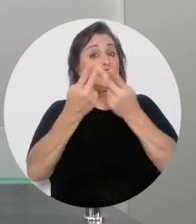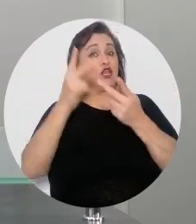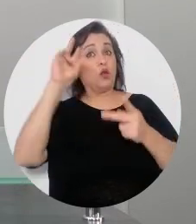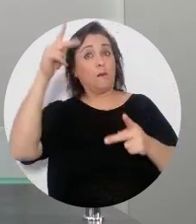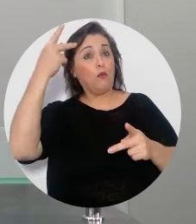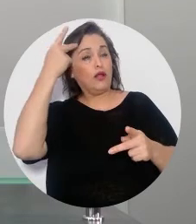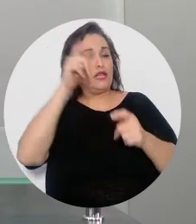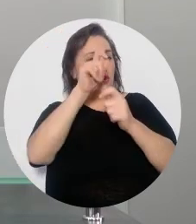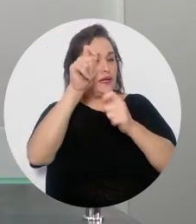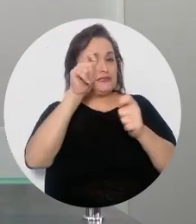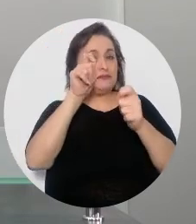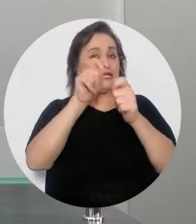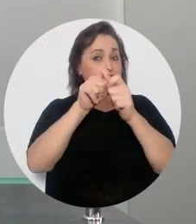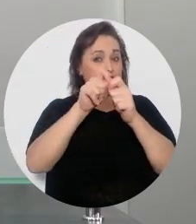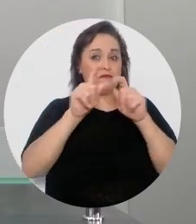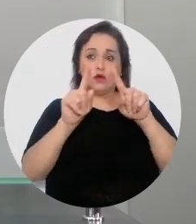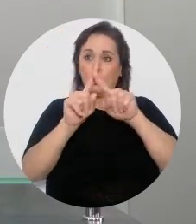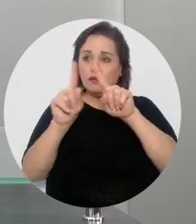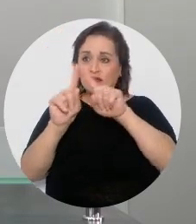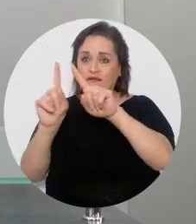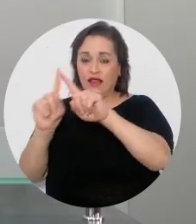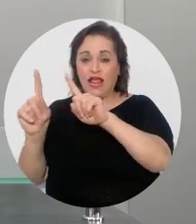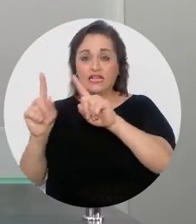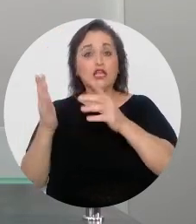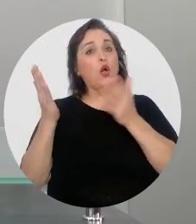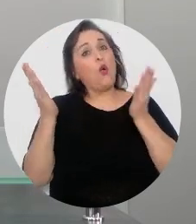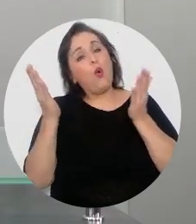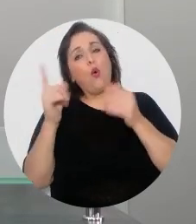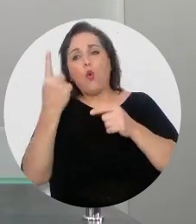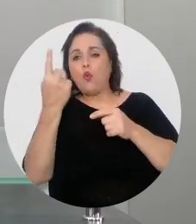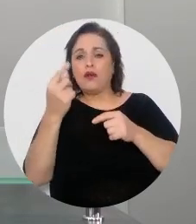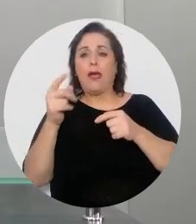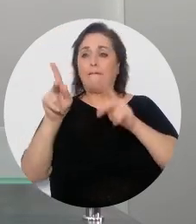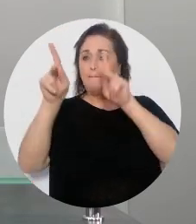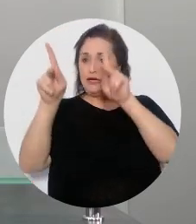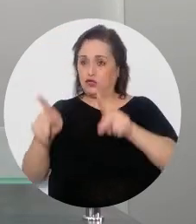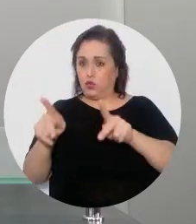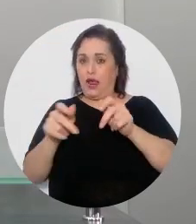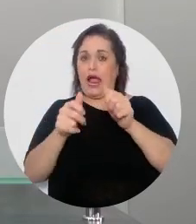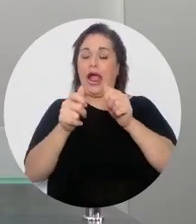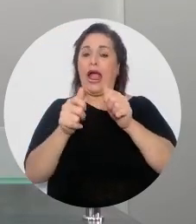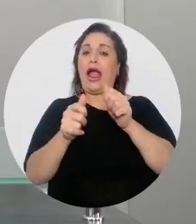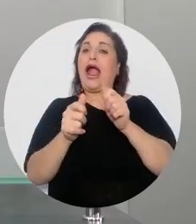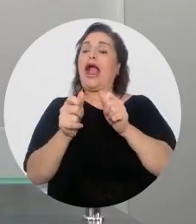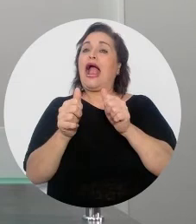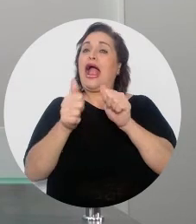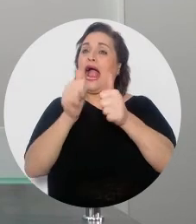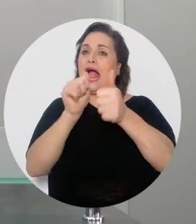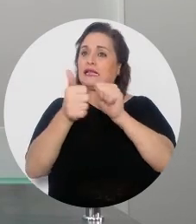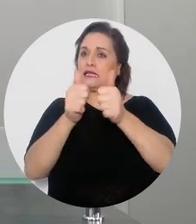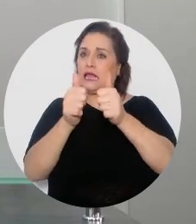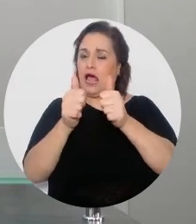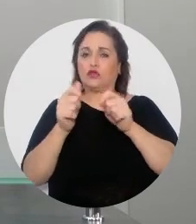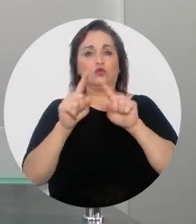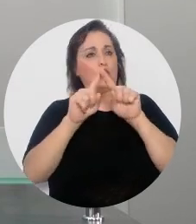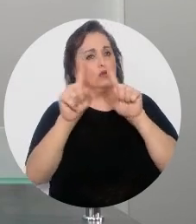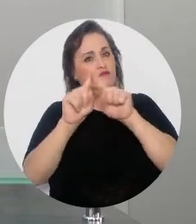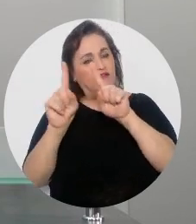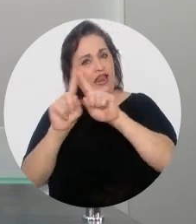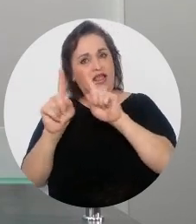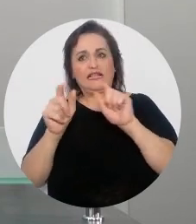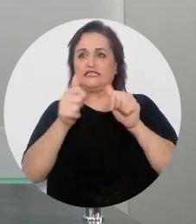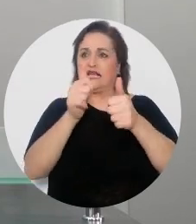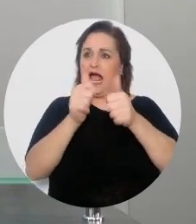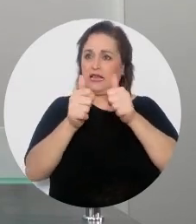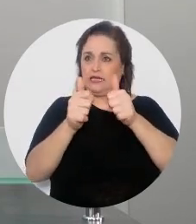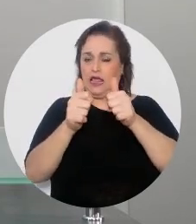partido político en concreto, a varios o a un candidato o a varios candidatos.